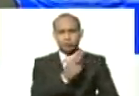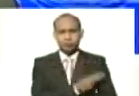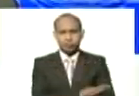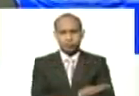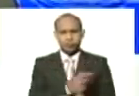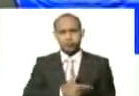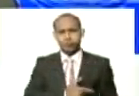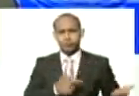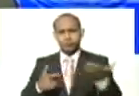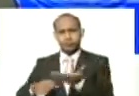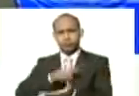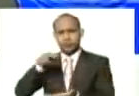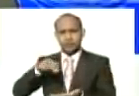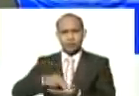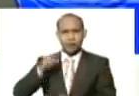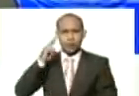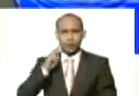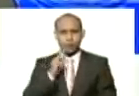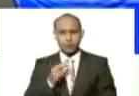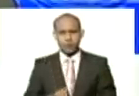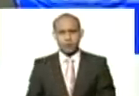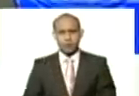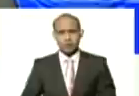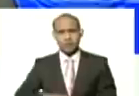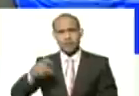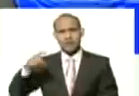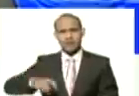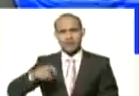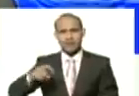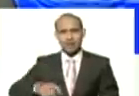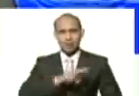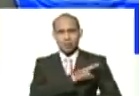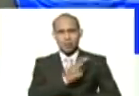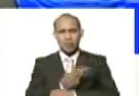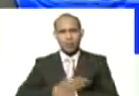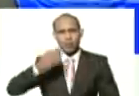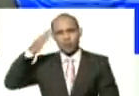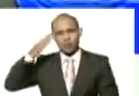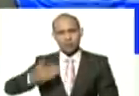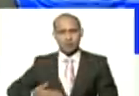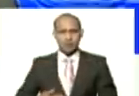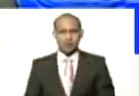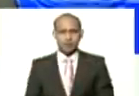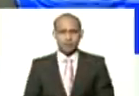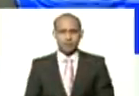Fuerza Armada Nacional Bolivariana. Necesitamos un poder militar,